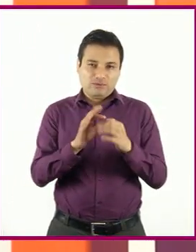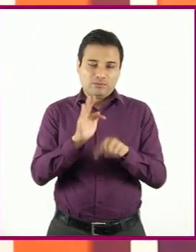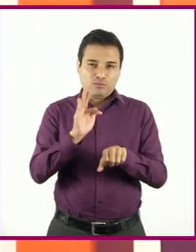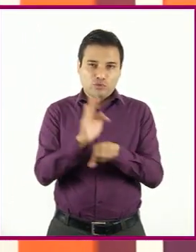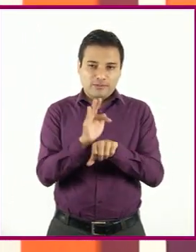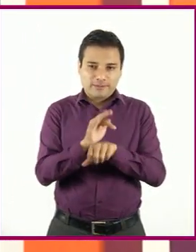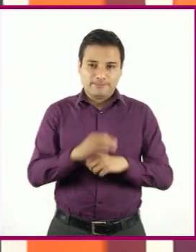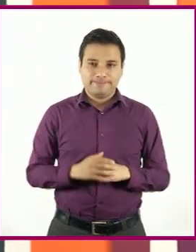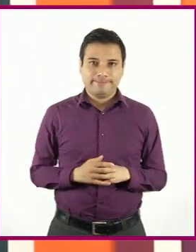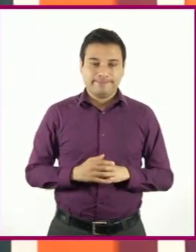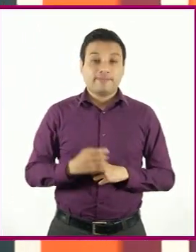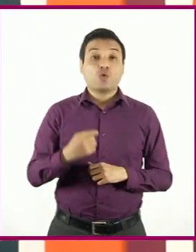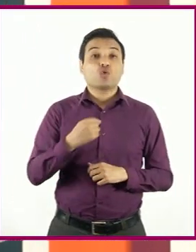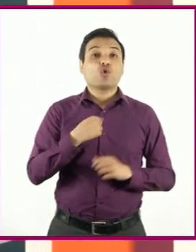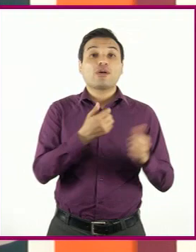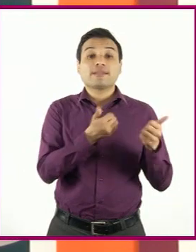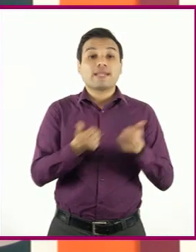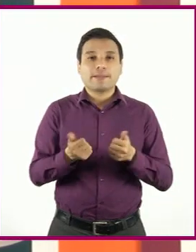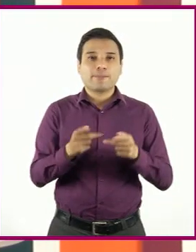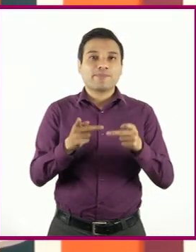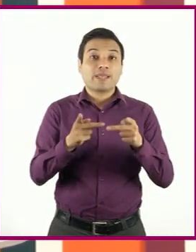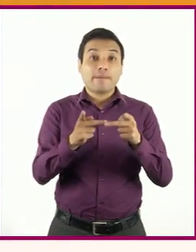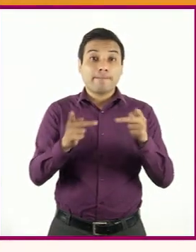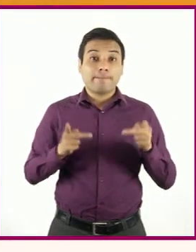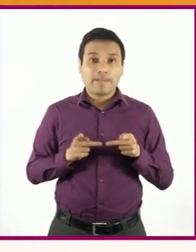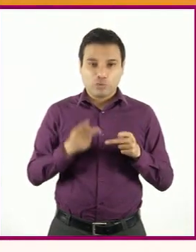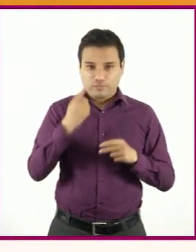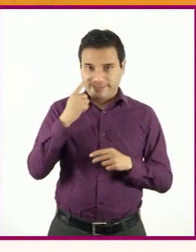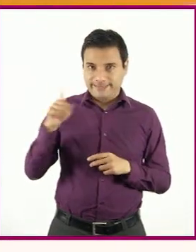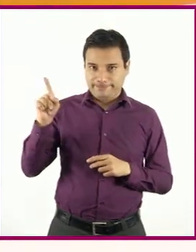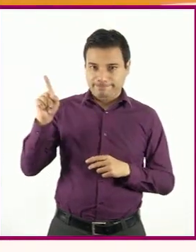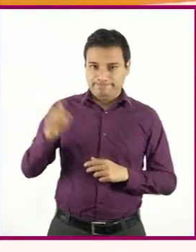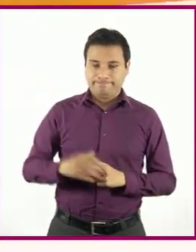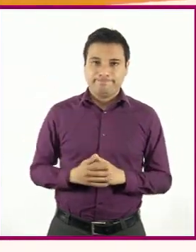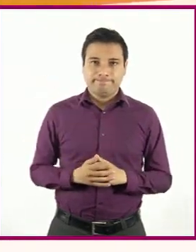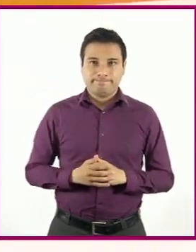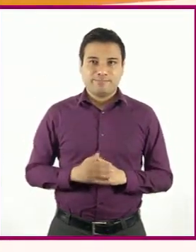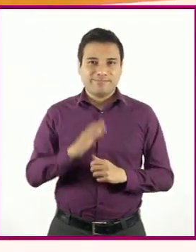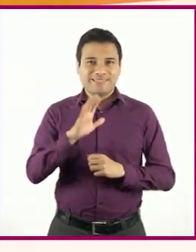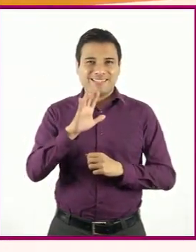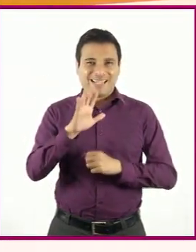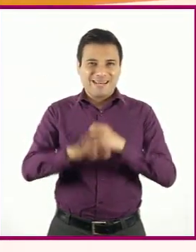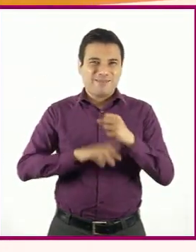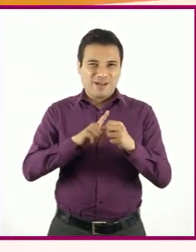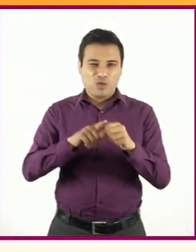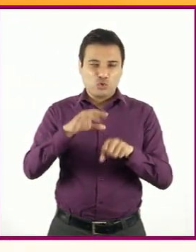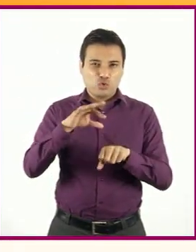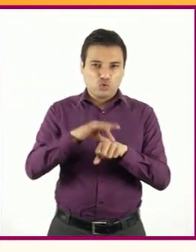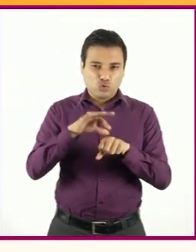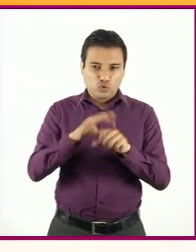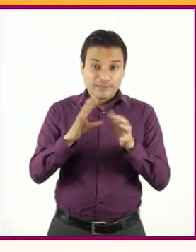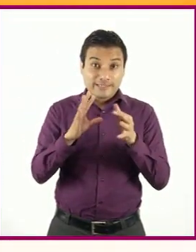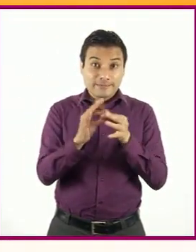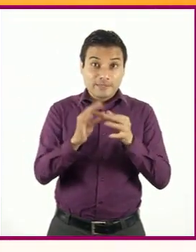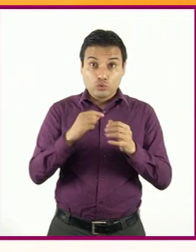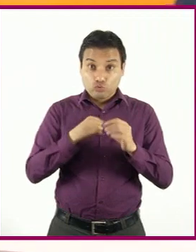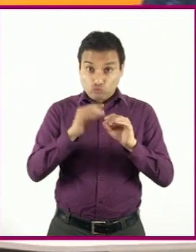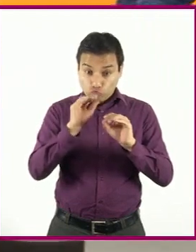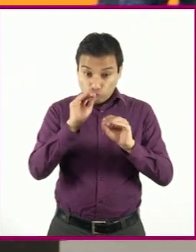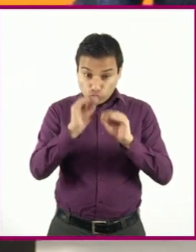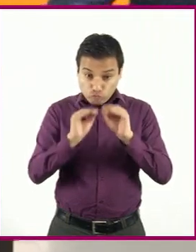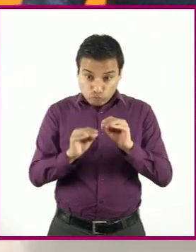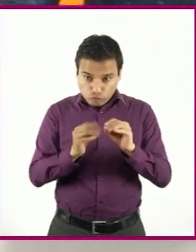acuerdo. Yo, por ejemplo, traje este plato. Así como nos explicaba el veterinario, también para hacer un plato se requiere de mucho